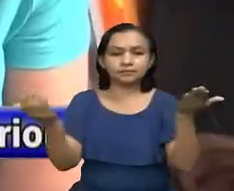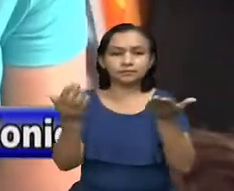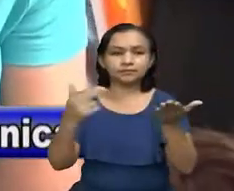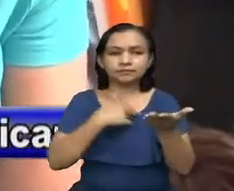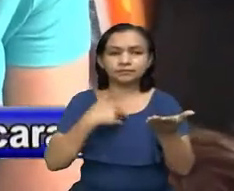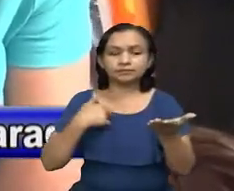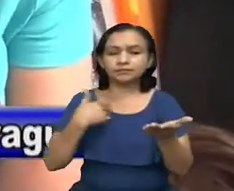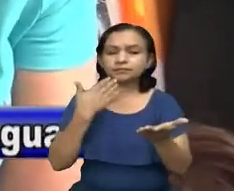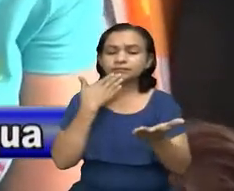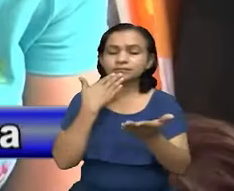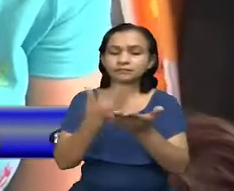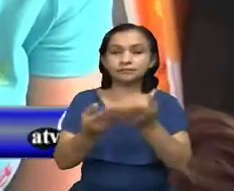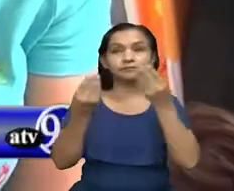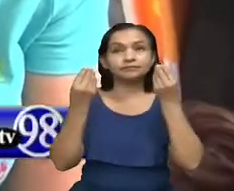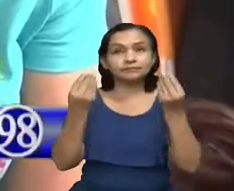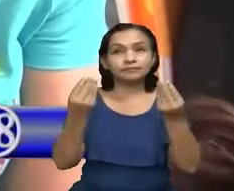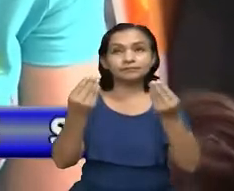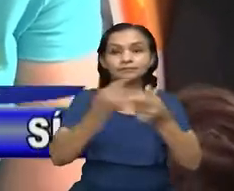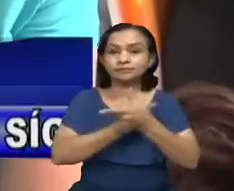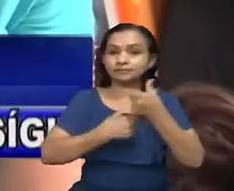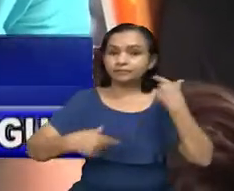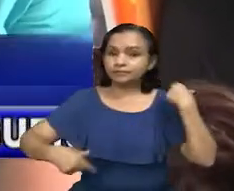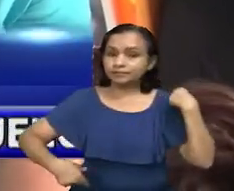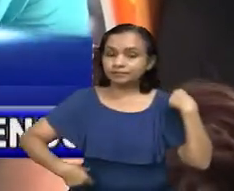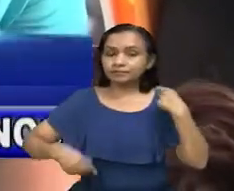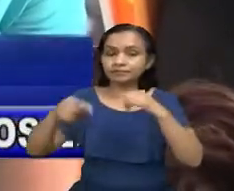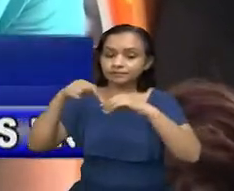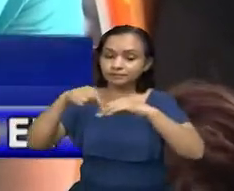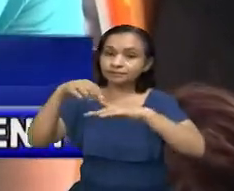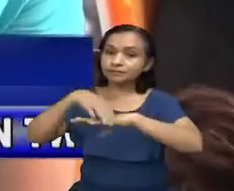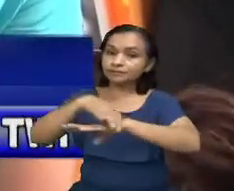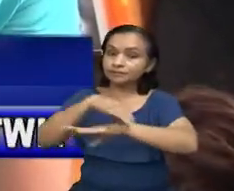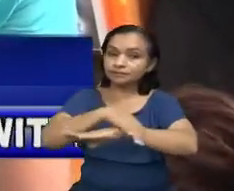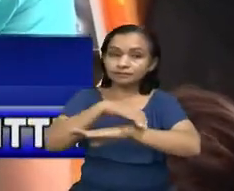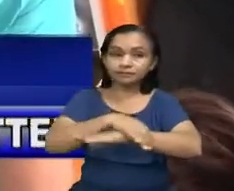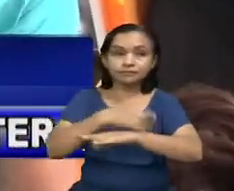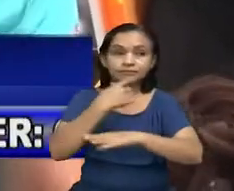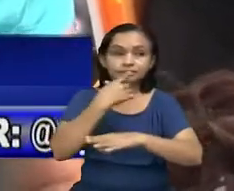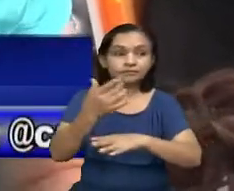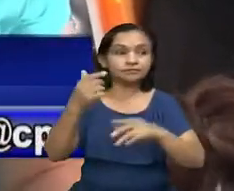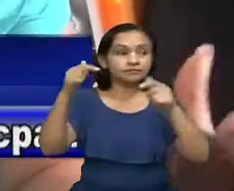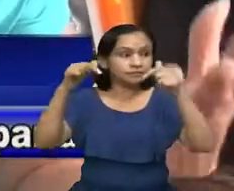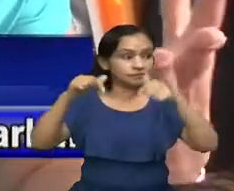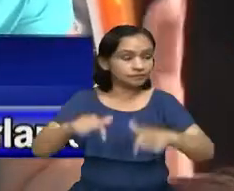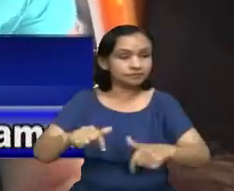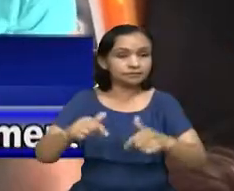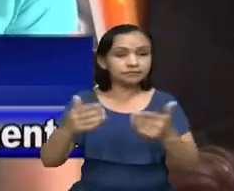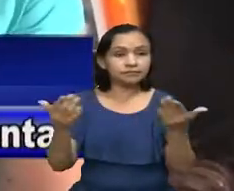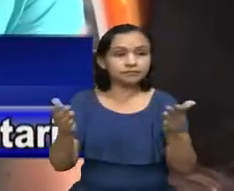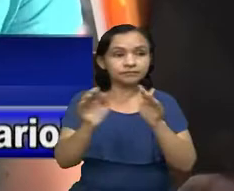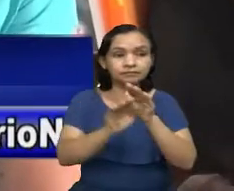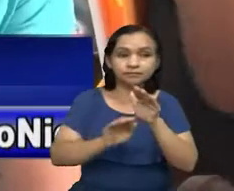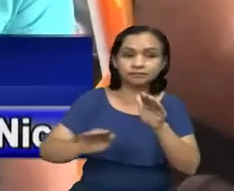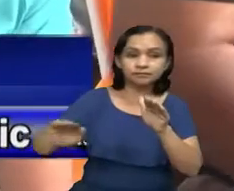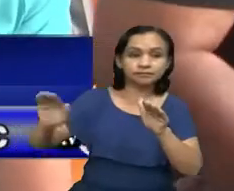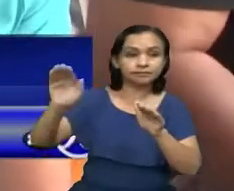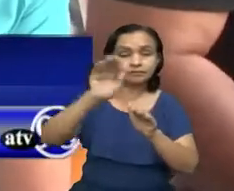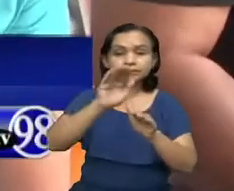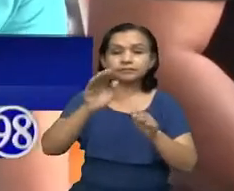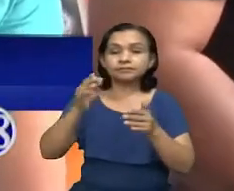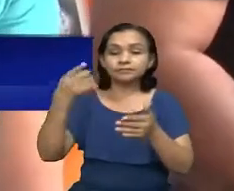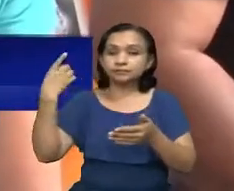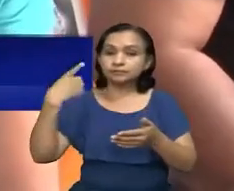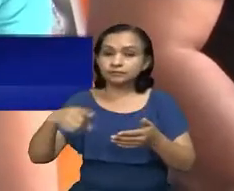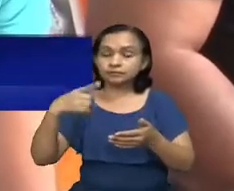Muy agradecida, ¿verdad?, con nuestro presidente y la compañera Rosario, porque este es uno más de la restitución